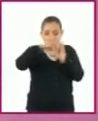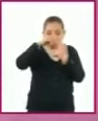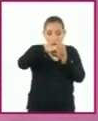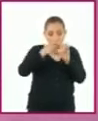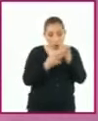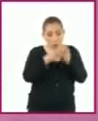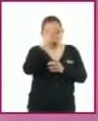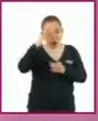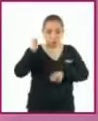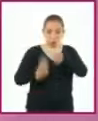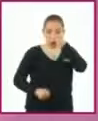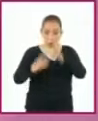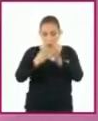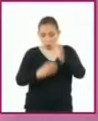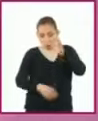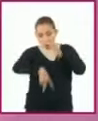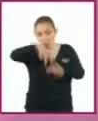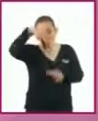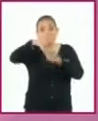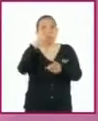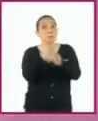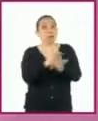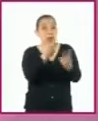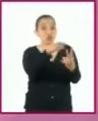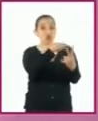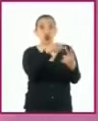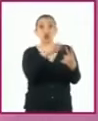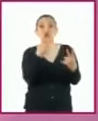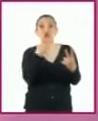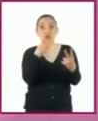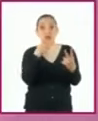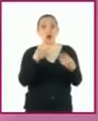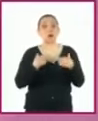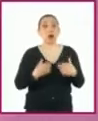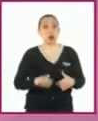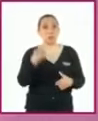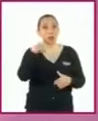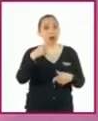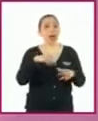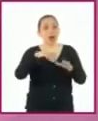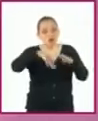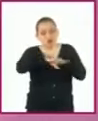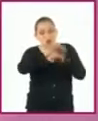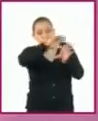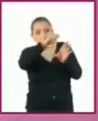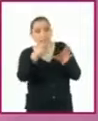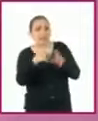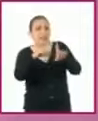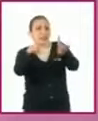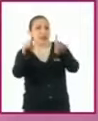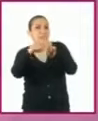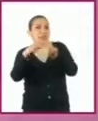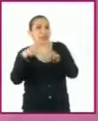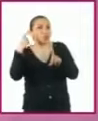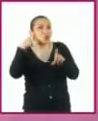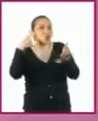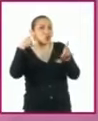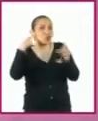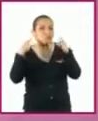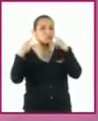hueco. Estos fueron los dos primeros instrumentos creados por el ser humano y usados en las cuevas para producir distintos fenómenos